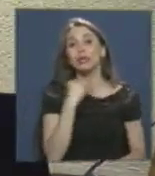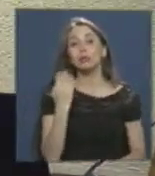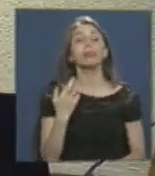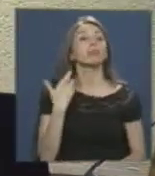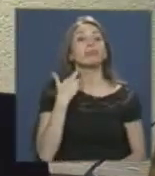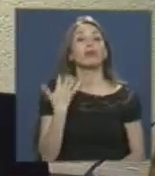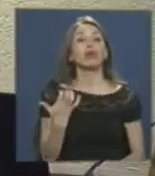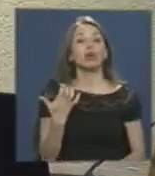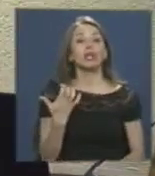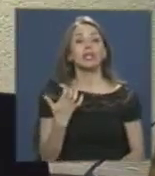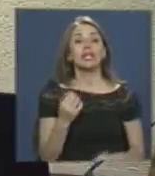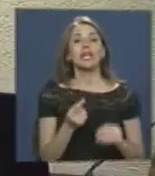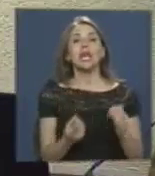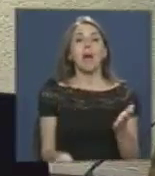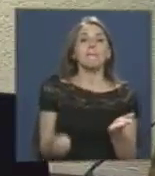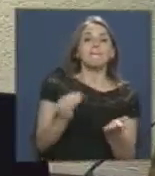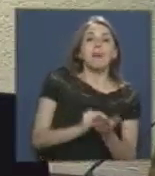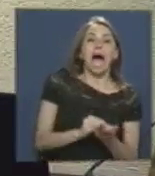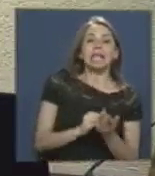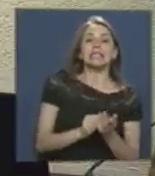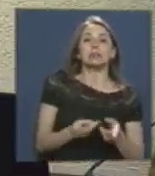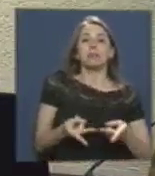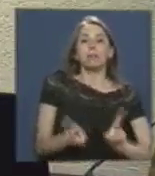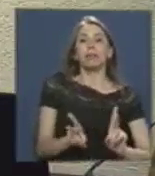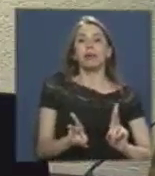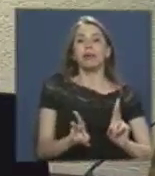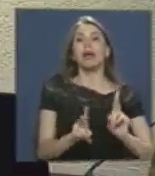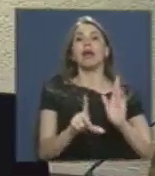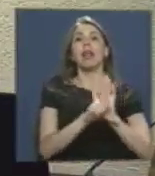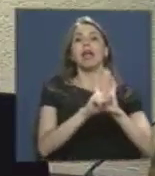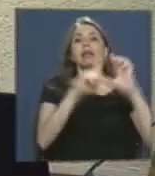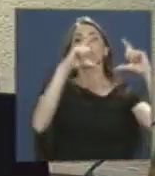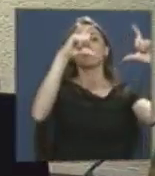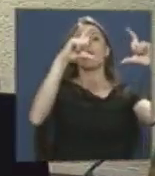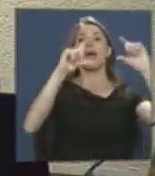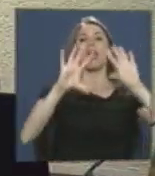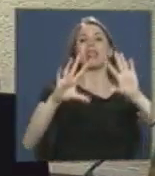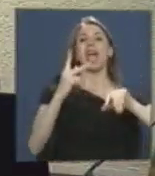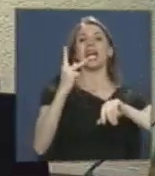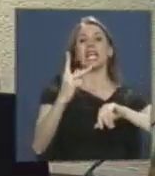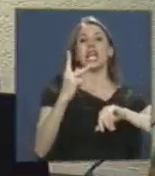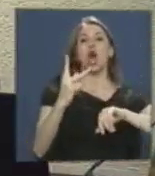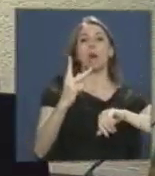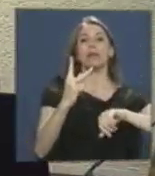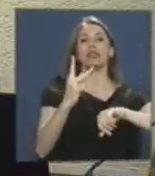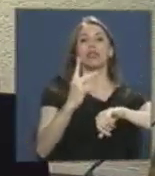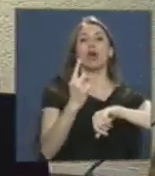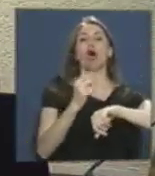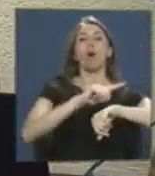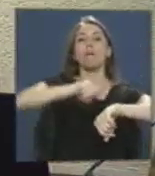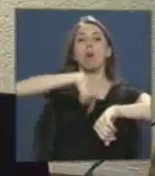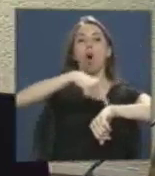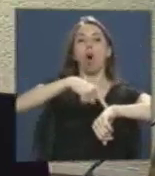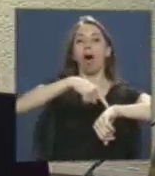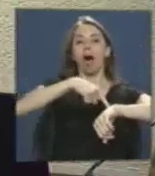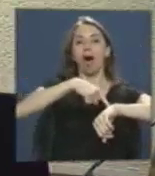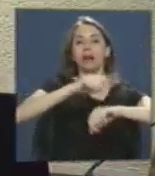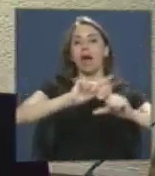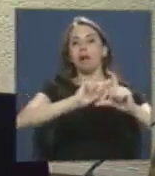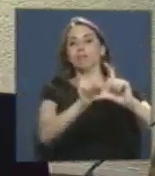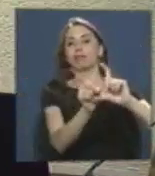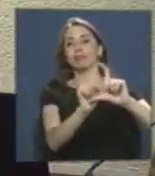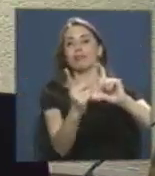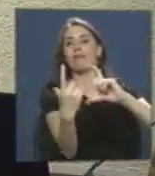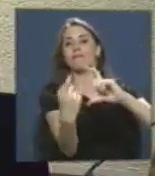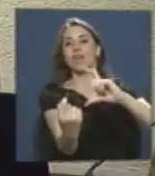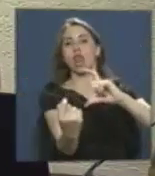los 10 kilómetros de de avance en el umbral de